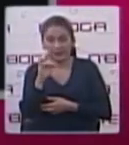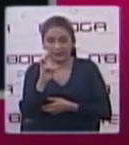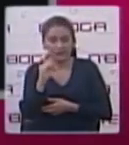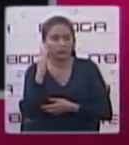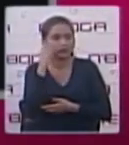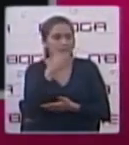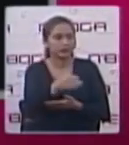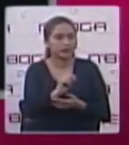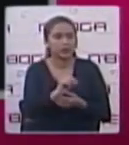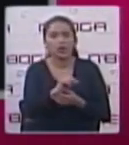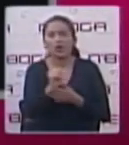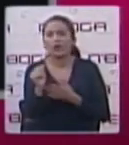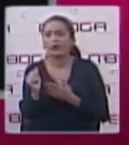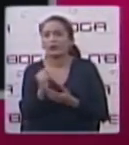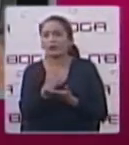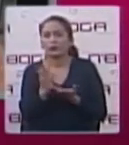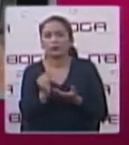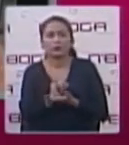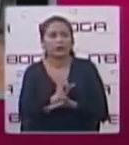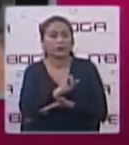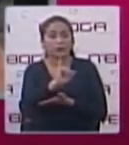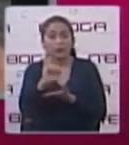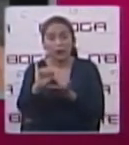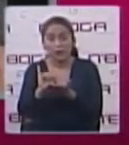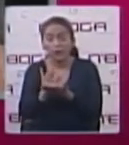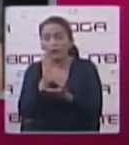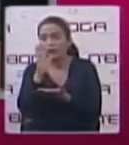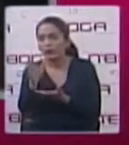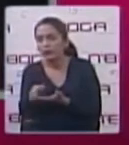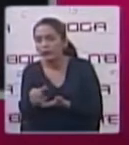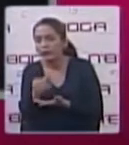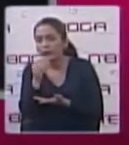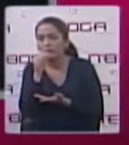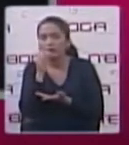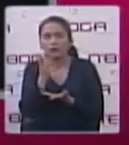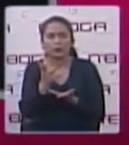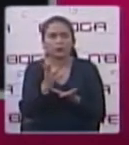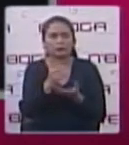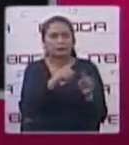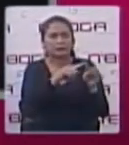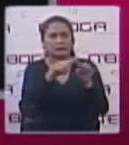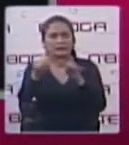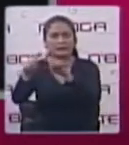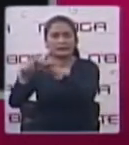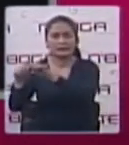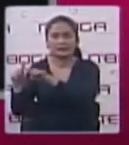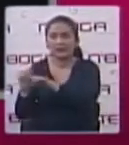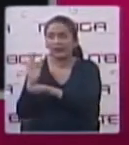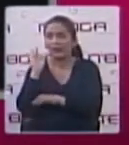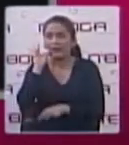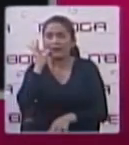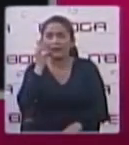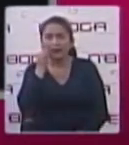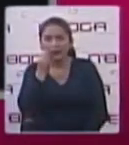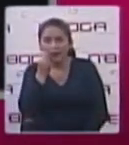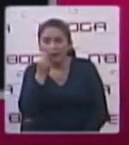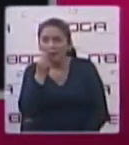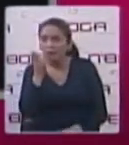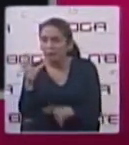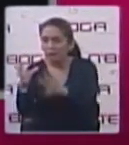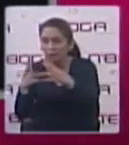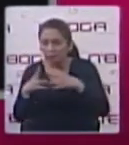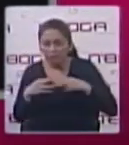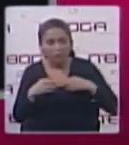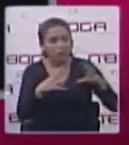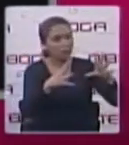el de Imbabura, que recientemente lo pusimos en la familia Coffee Moments. Y en ese momento fuimos descubriendo que,